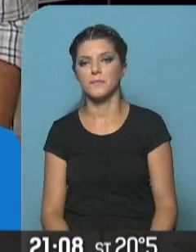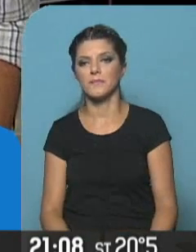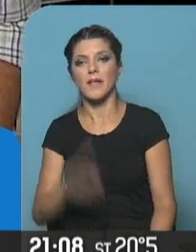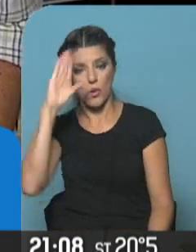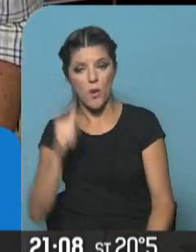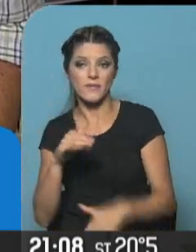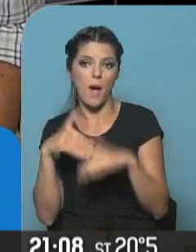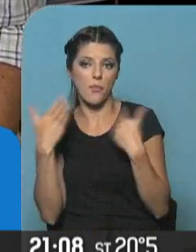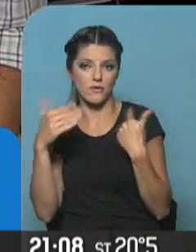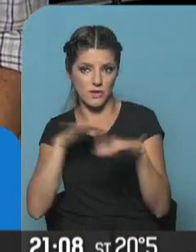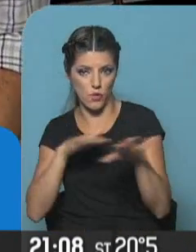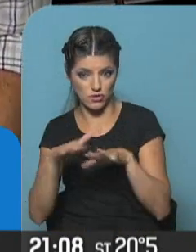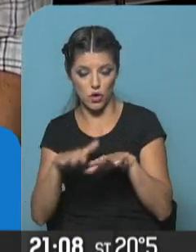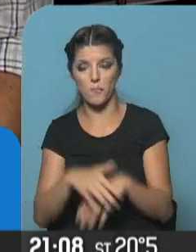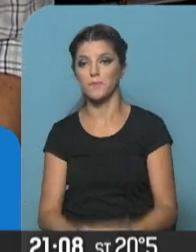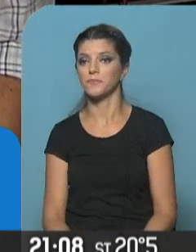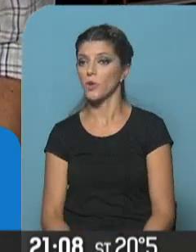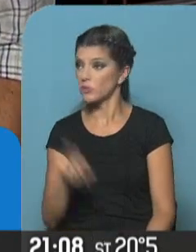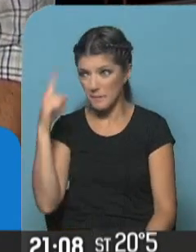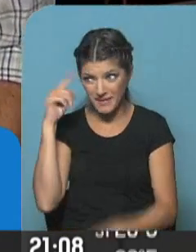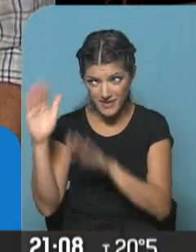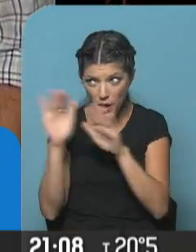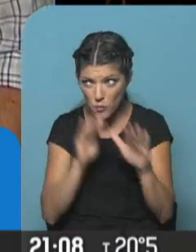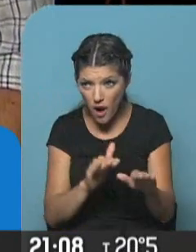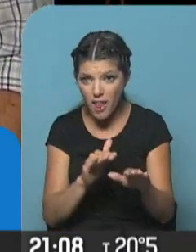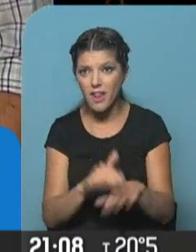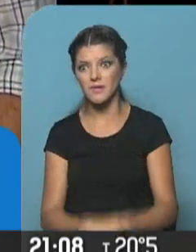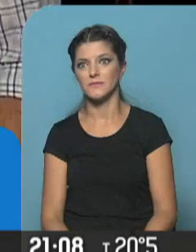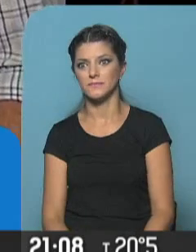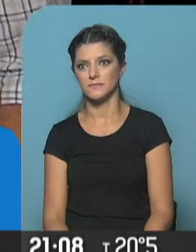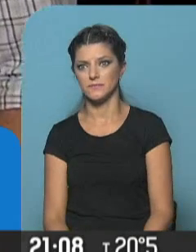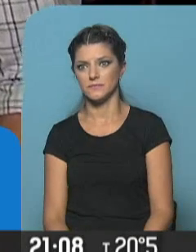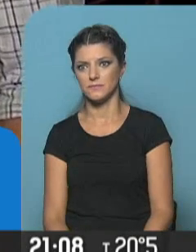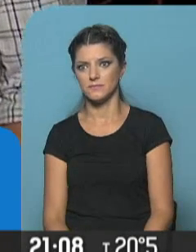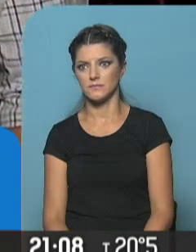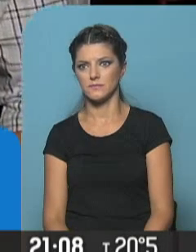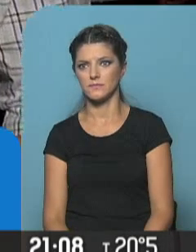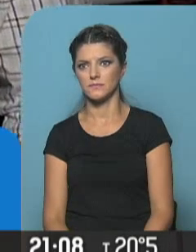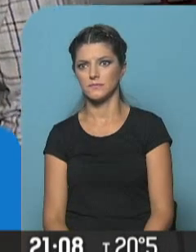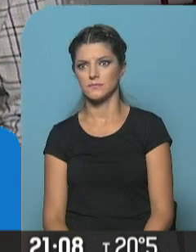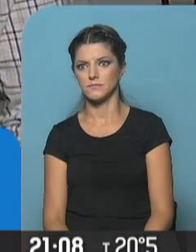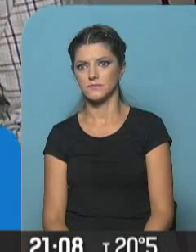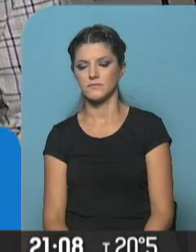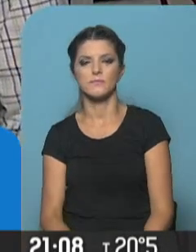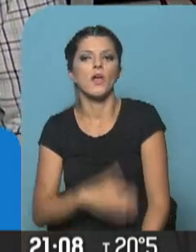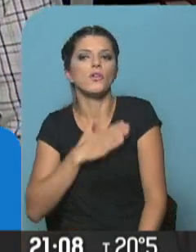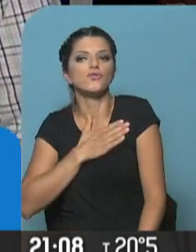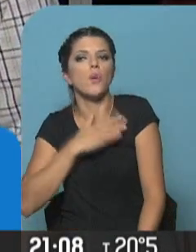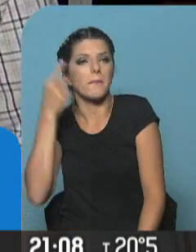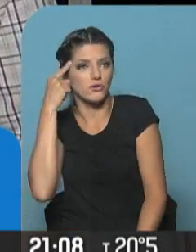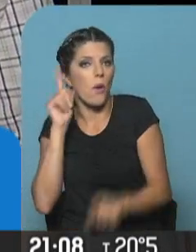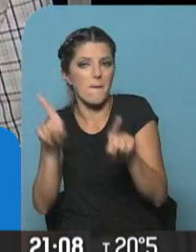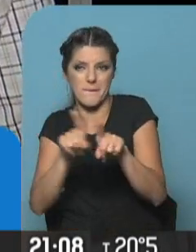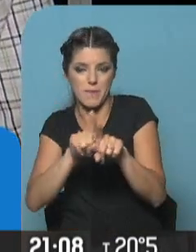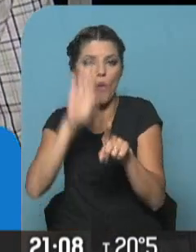juez Lijo. ¿Coincide con esas expresiones, Fernando? Coincido en que son los mismos jueces y los mismos fiscales, en este